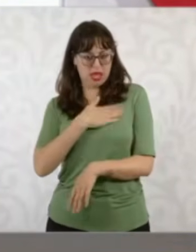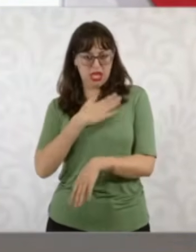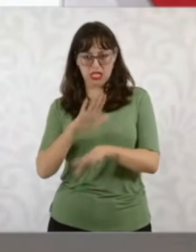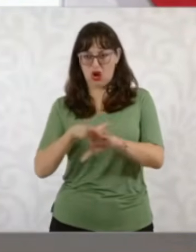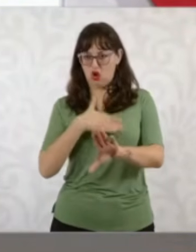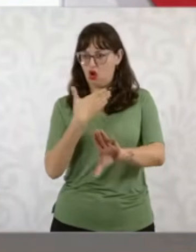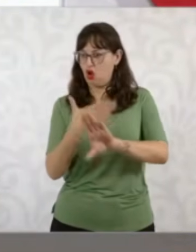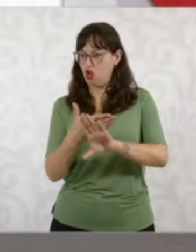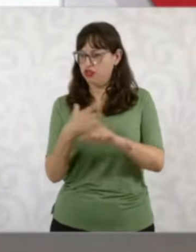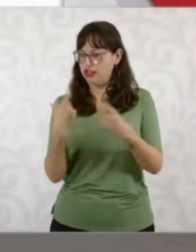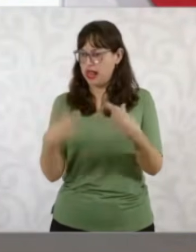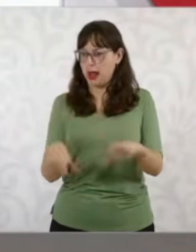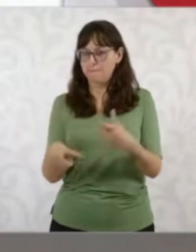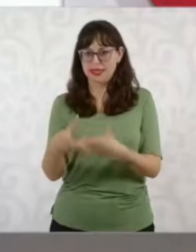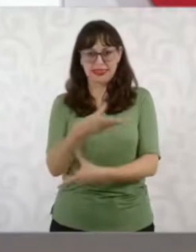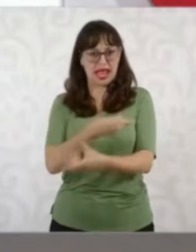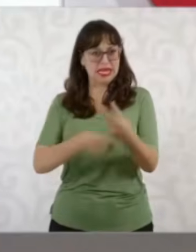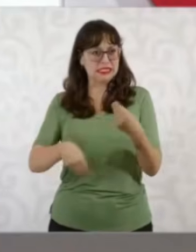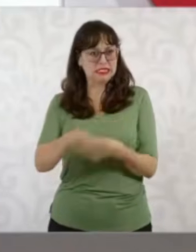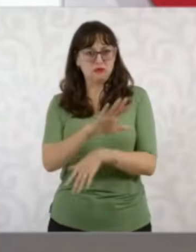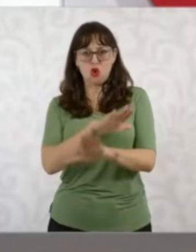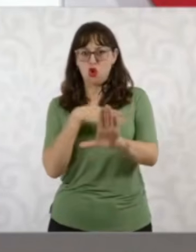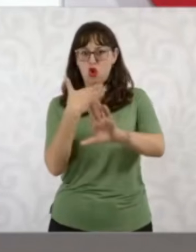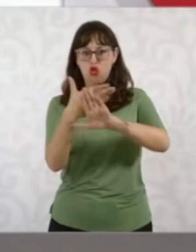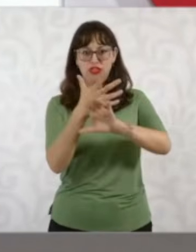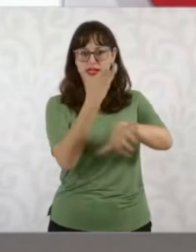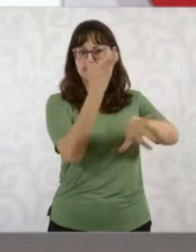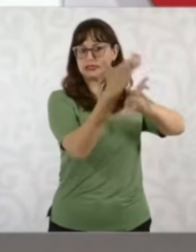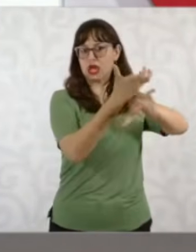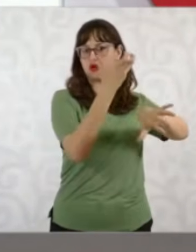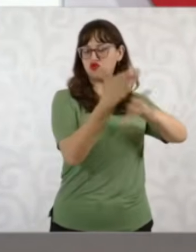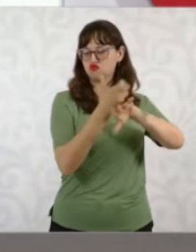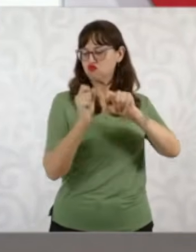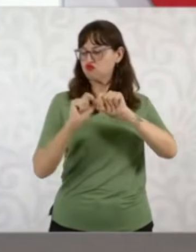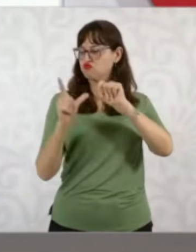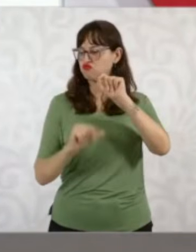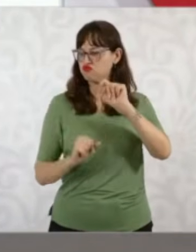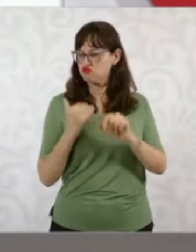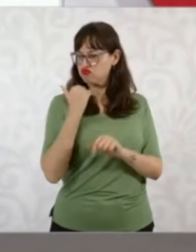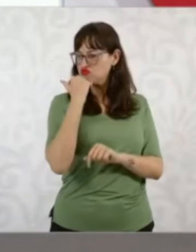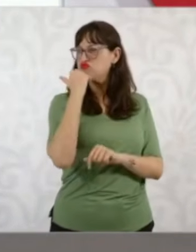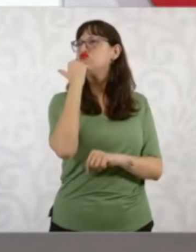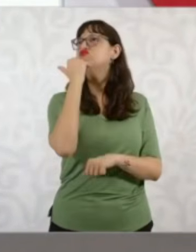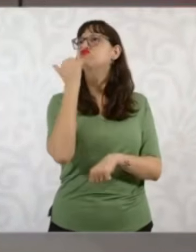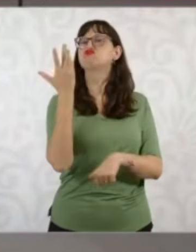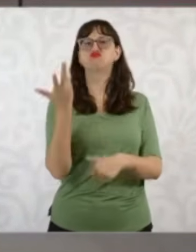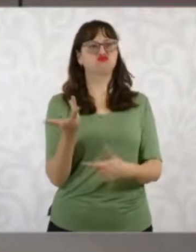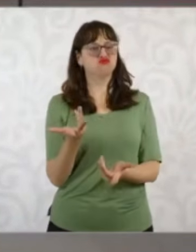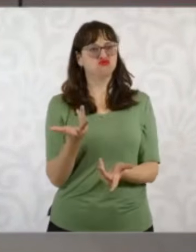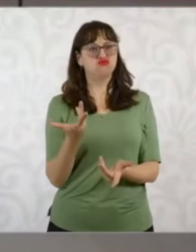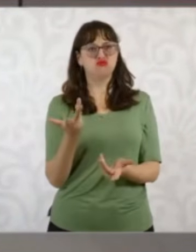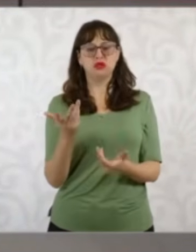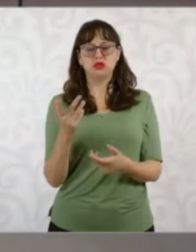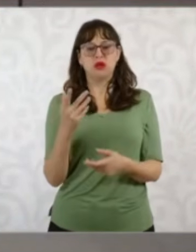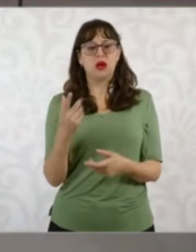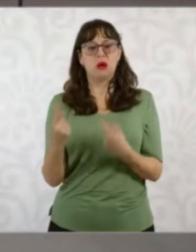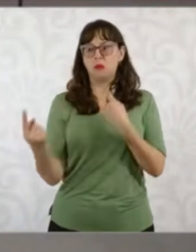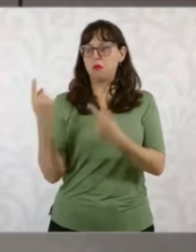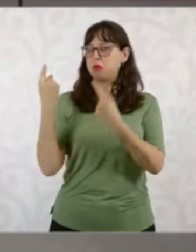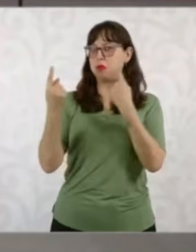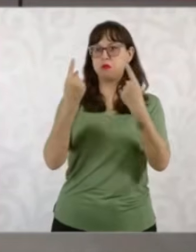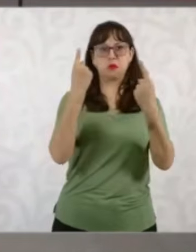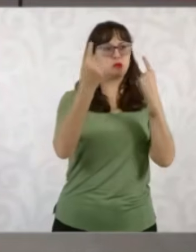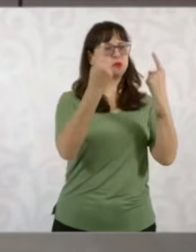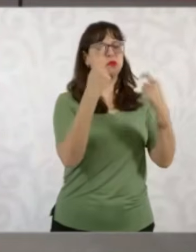Unidos, mientras simula que la dignidad nacional la defiende con gritos, exigencias de disculpas